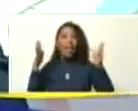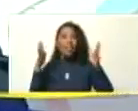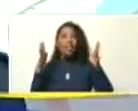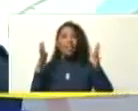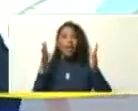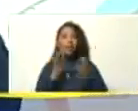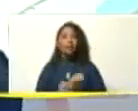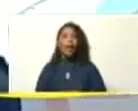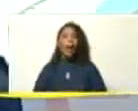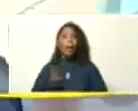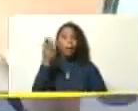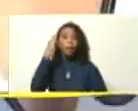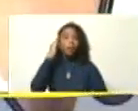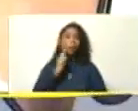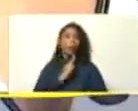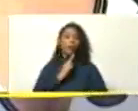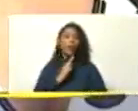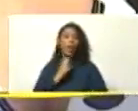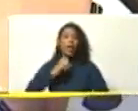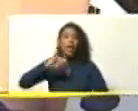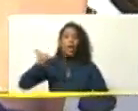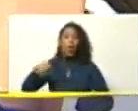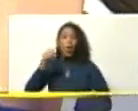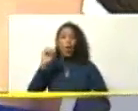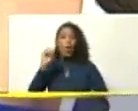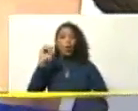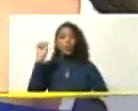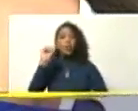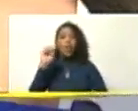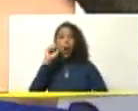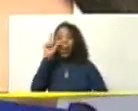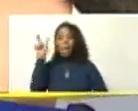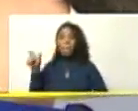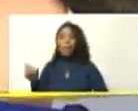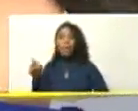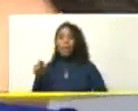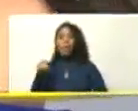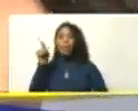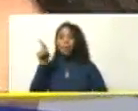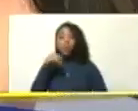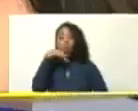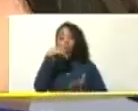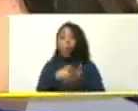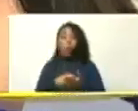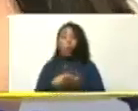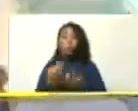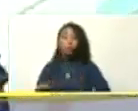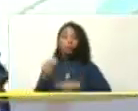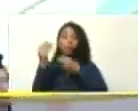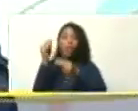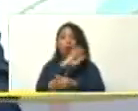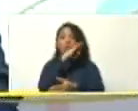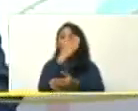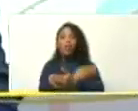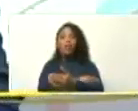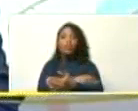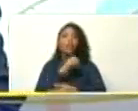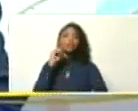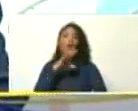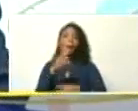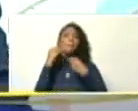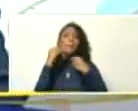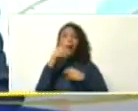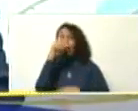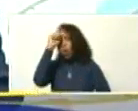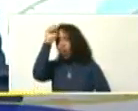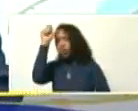titanes, Simón Bolívar y José de San Martín. Y en su nombre entregamos la fuerza de la historia para